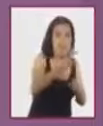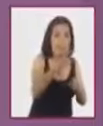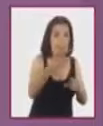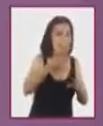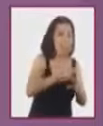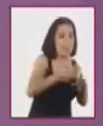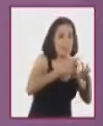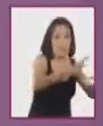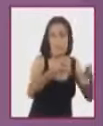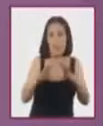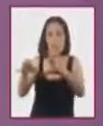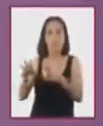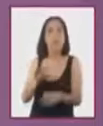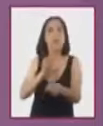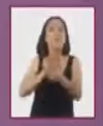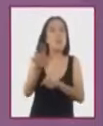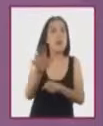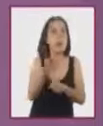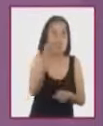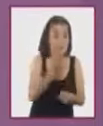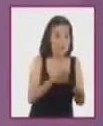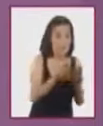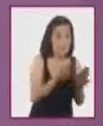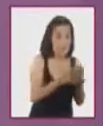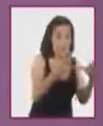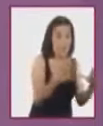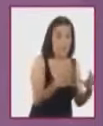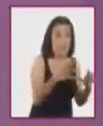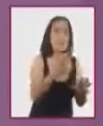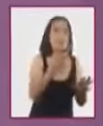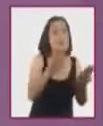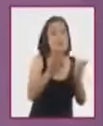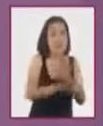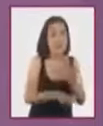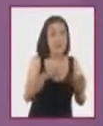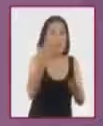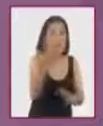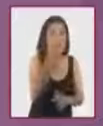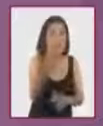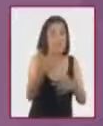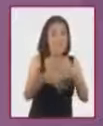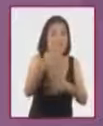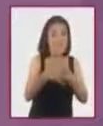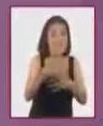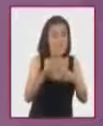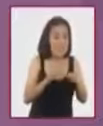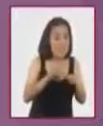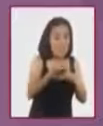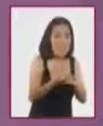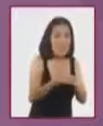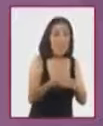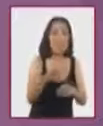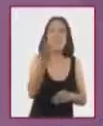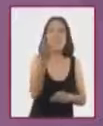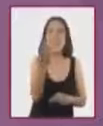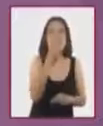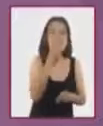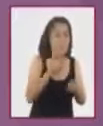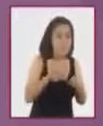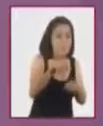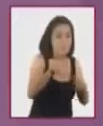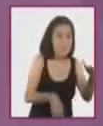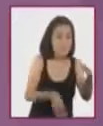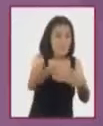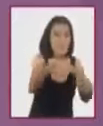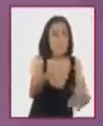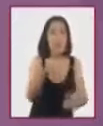movimiento. Si este balón recorre 15 metros y tarda 3 segundos en llegar desde el pie del jugador hasta